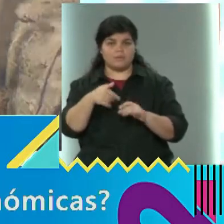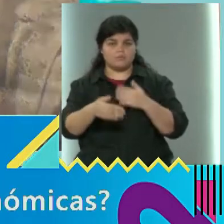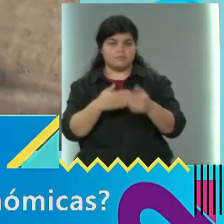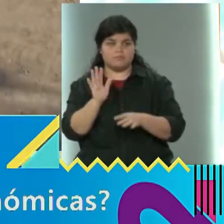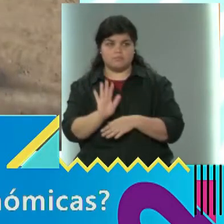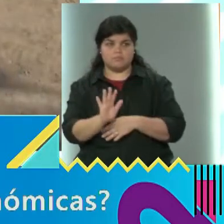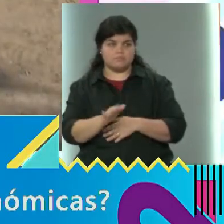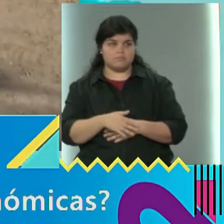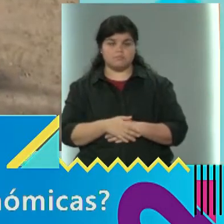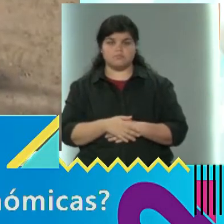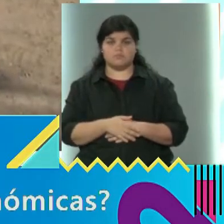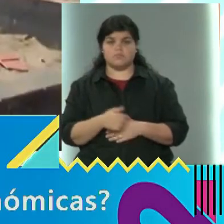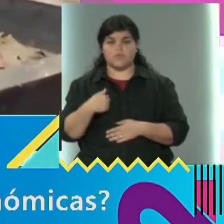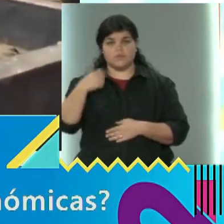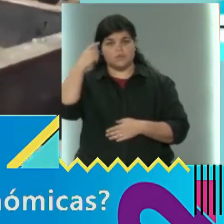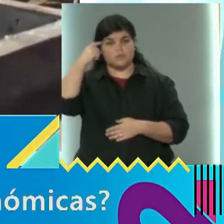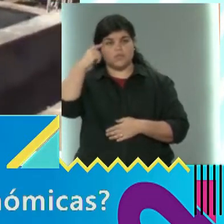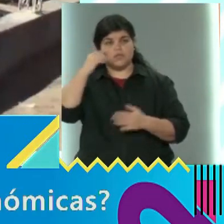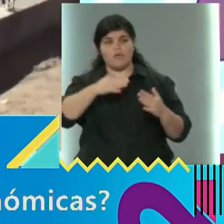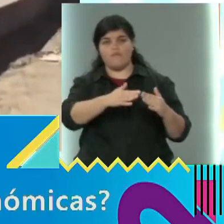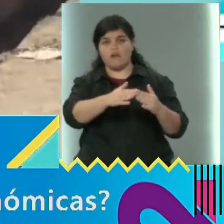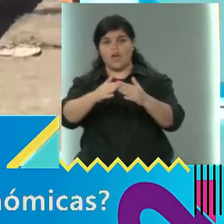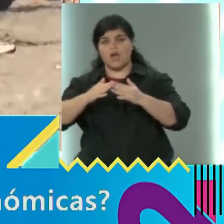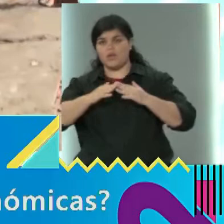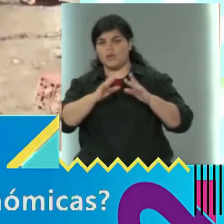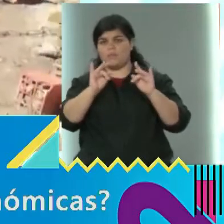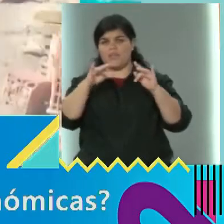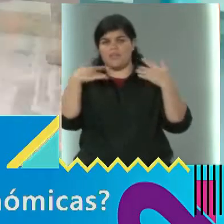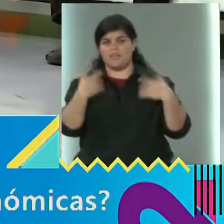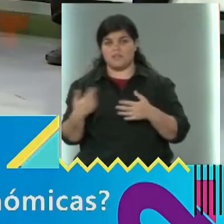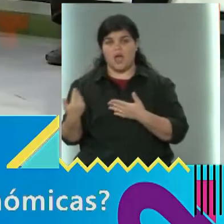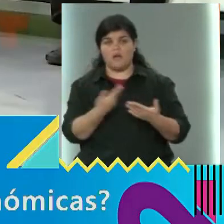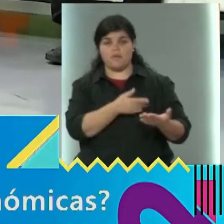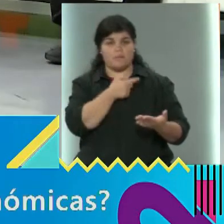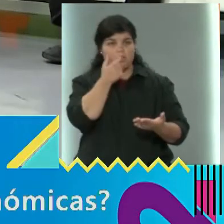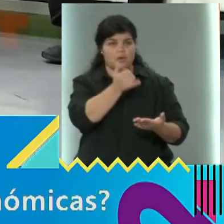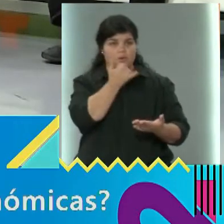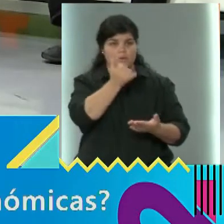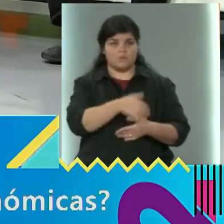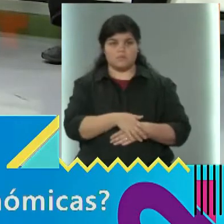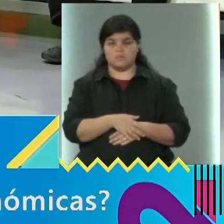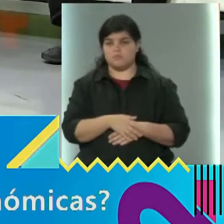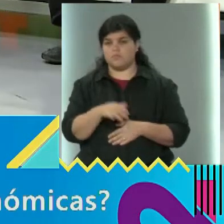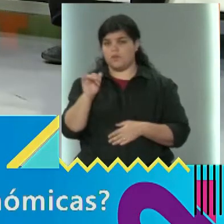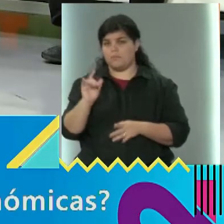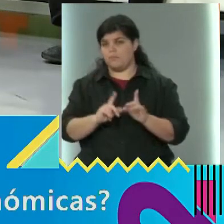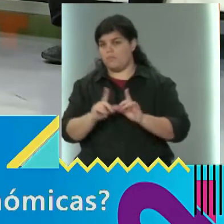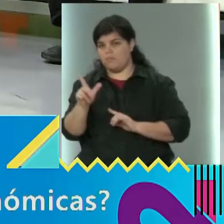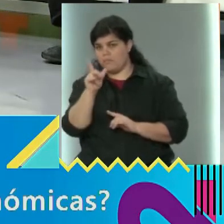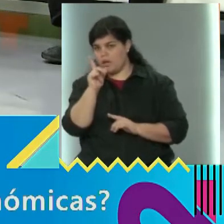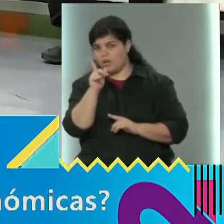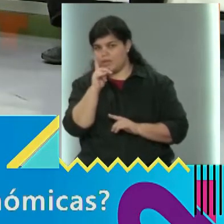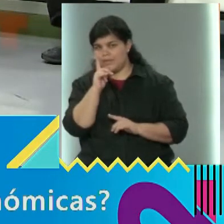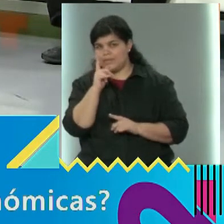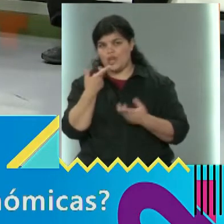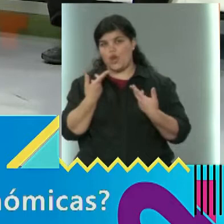O sea, yo creo que una obra, un barrio es bastante complejo, le doy la palabra a él. Mira, una cosita para aclarar. Sí. Parece tan sencillo hacer una vivienda de